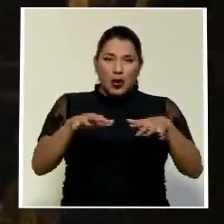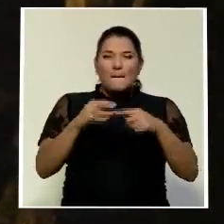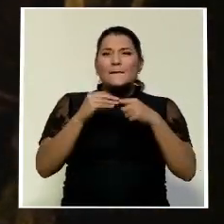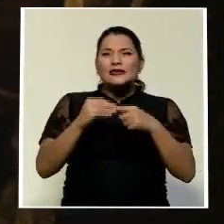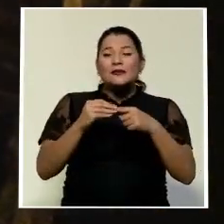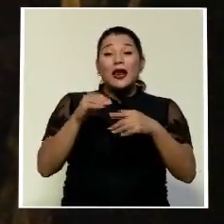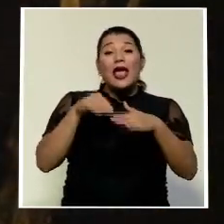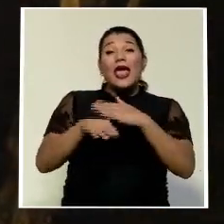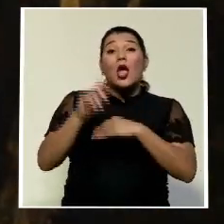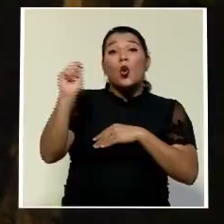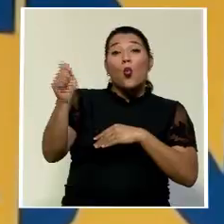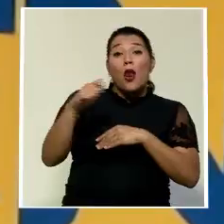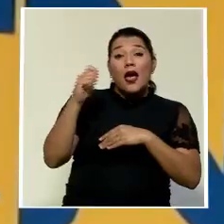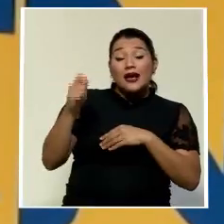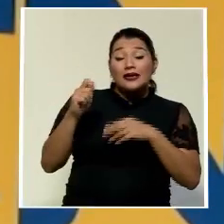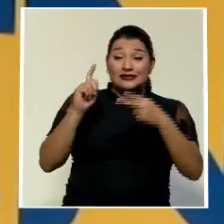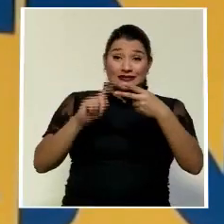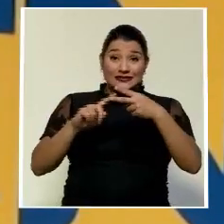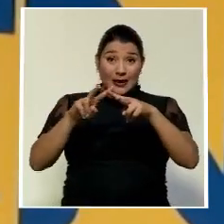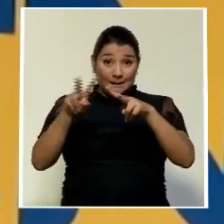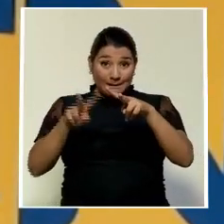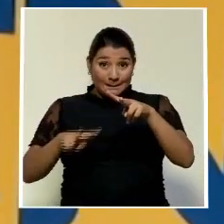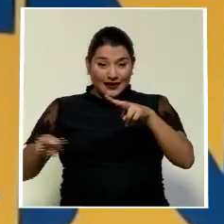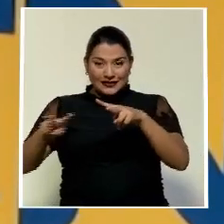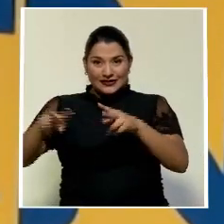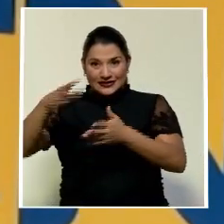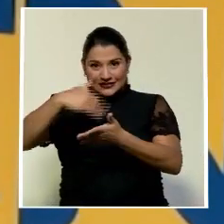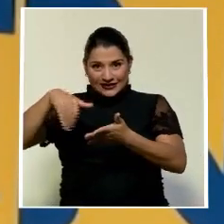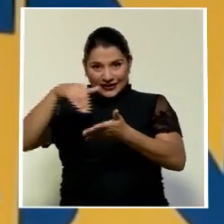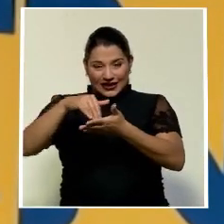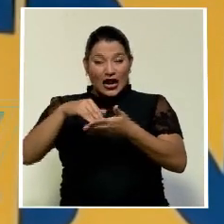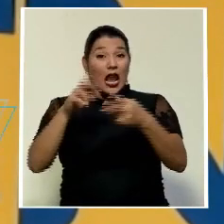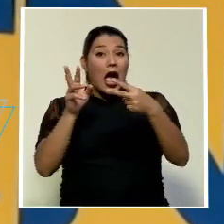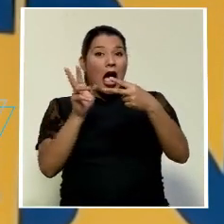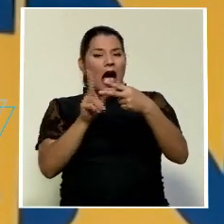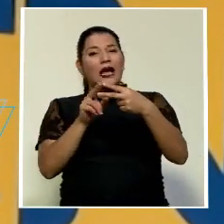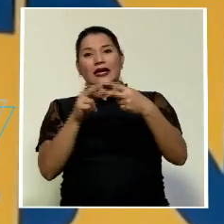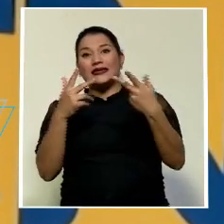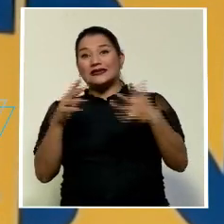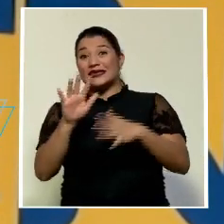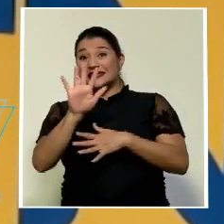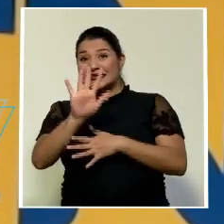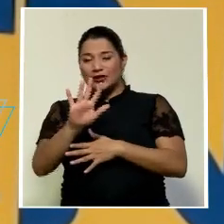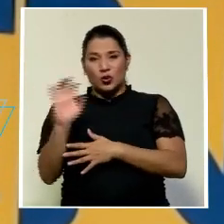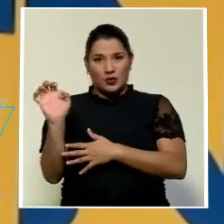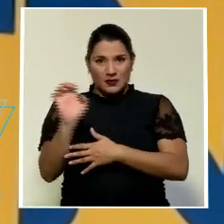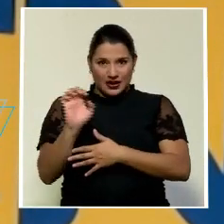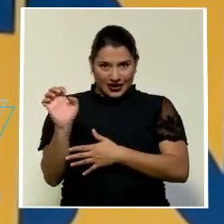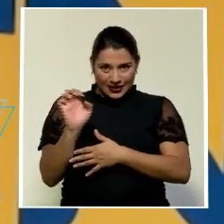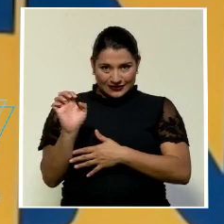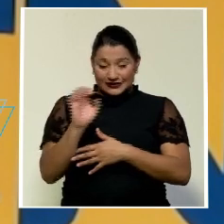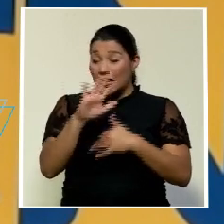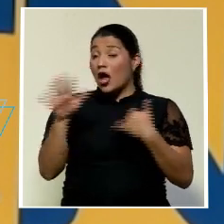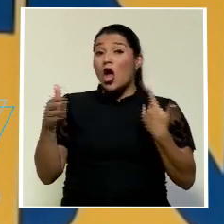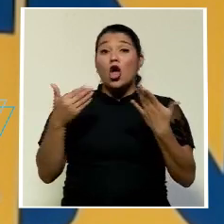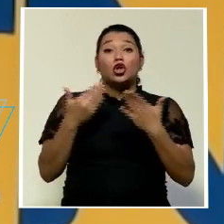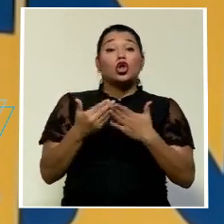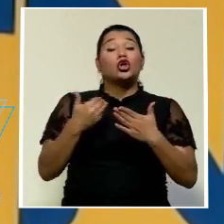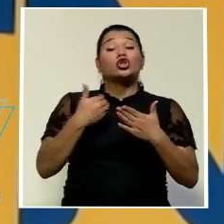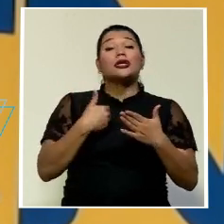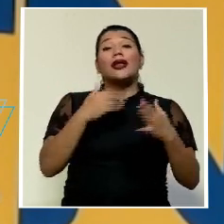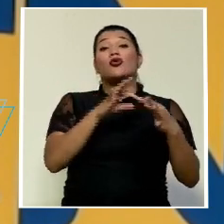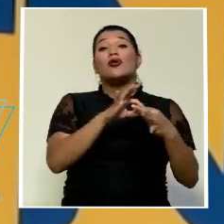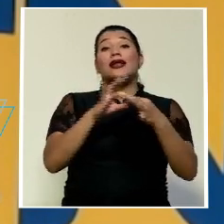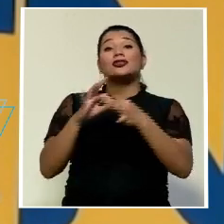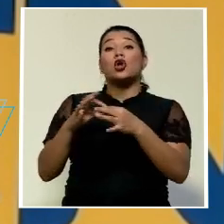en Guanacaste y en el Valle Central, donde se han registrado un total de 5 incidentes, todos ellos relacionados